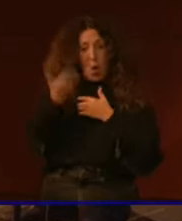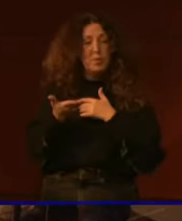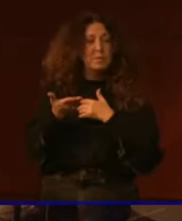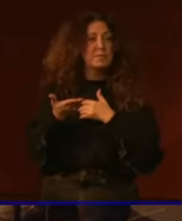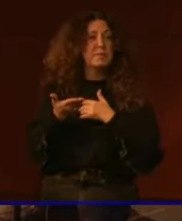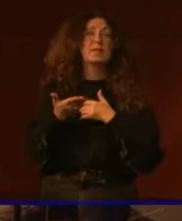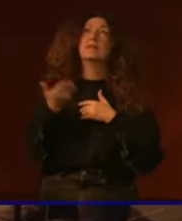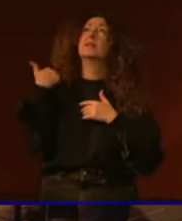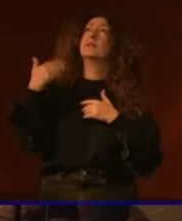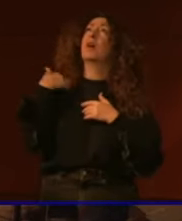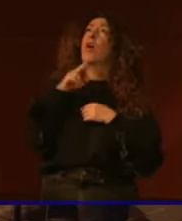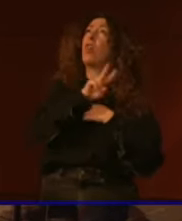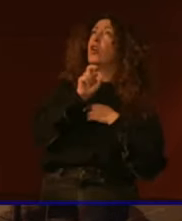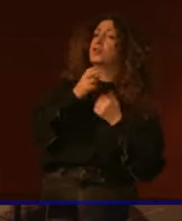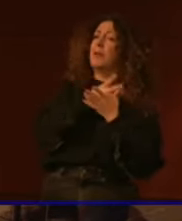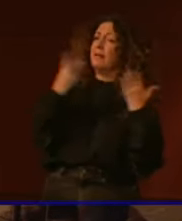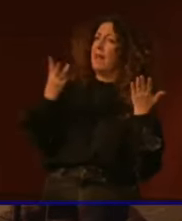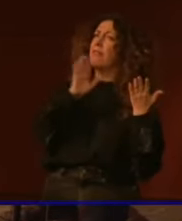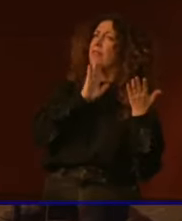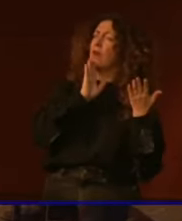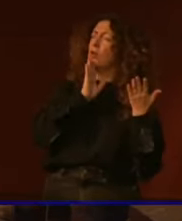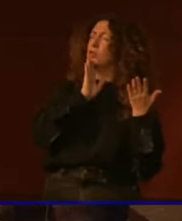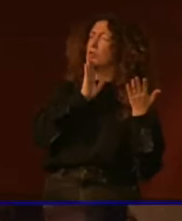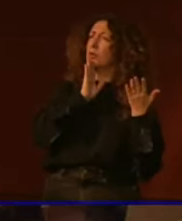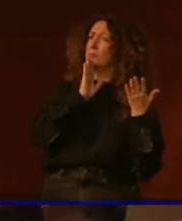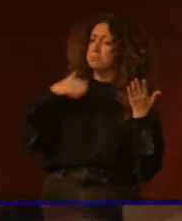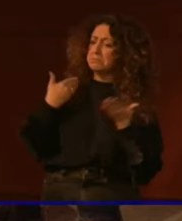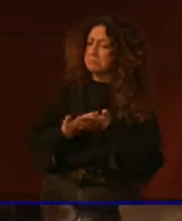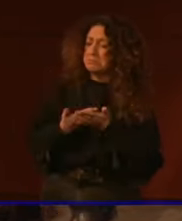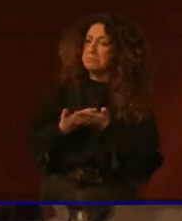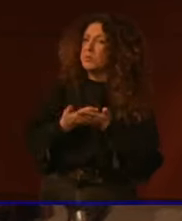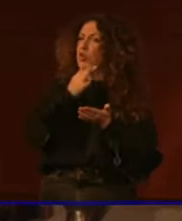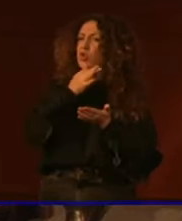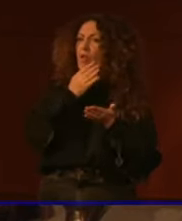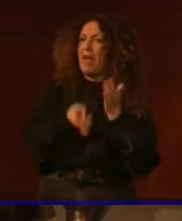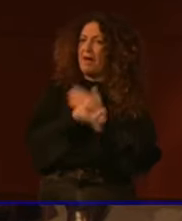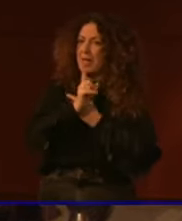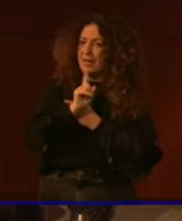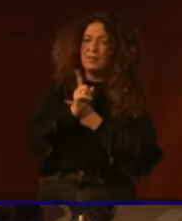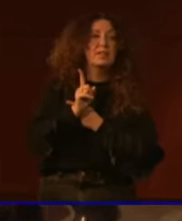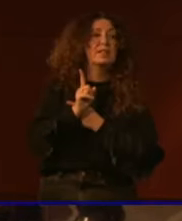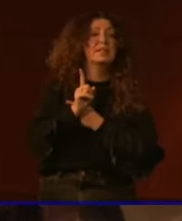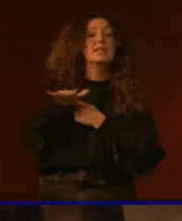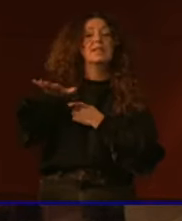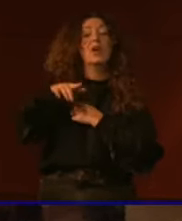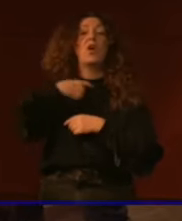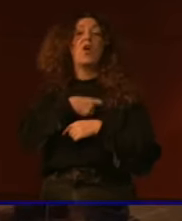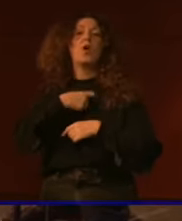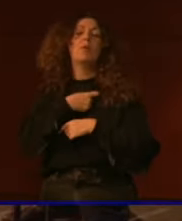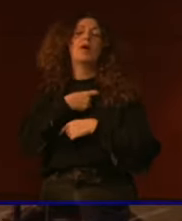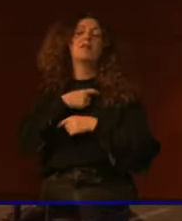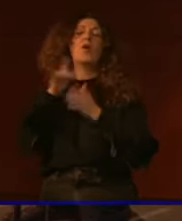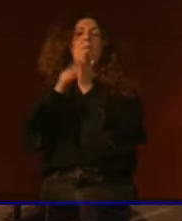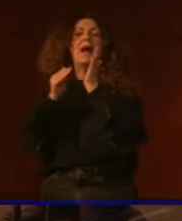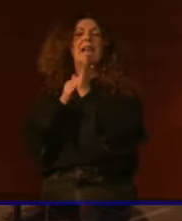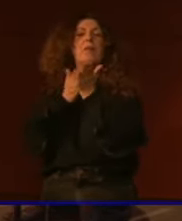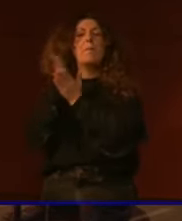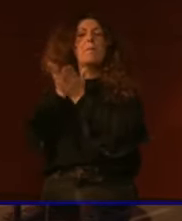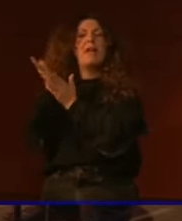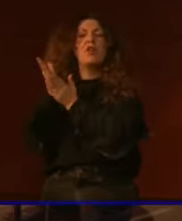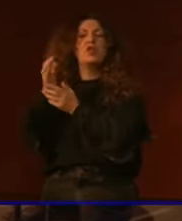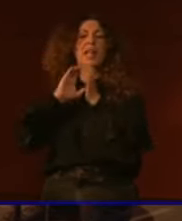el 2018, que no esté. Tengo que decir que en la Corporación Valenciana de Medios de Comunicación, desde el